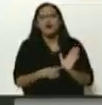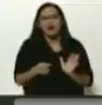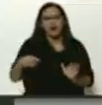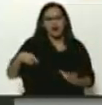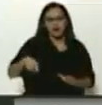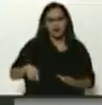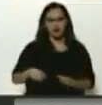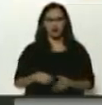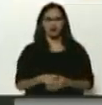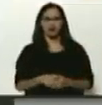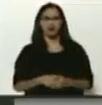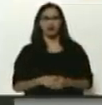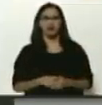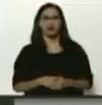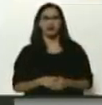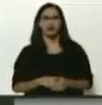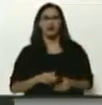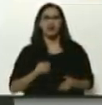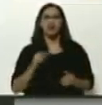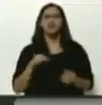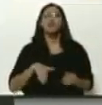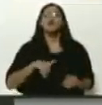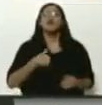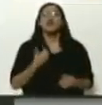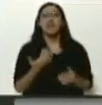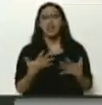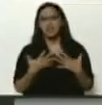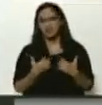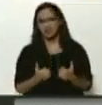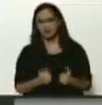Porque el bloqueo era muy salvaje. Es muy salvaje.